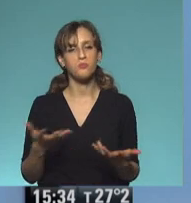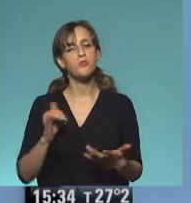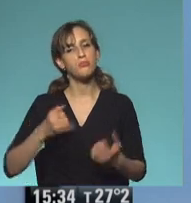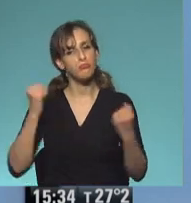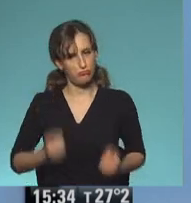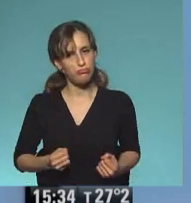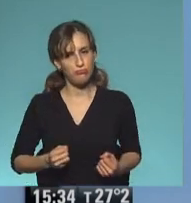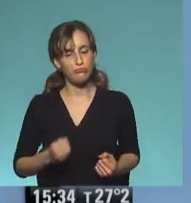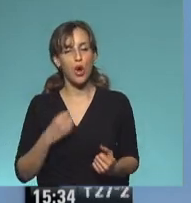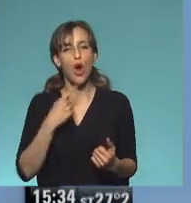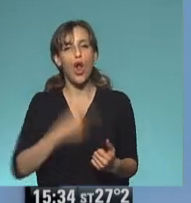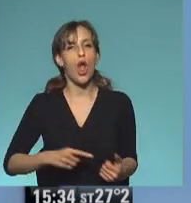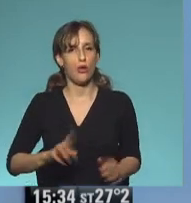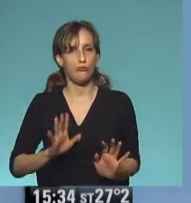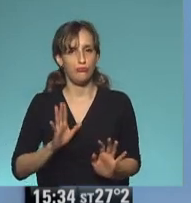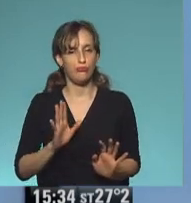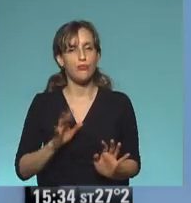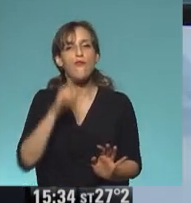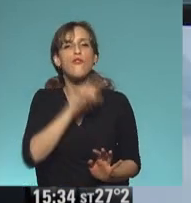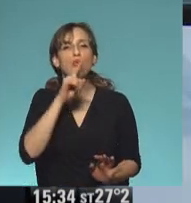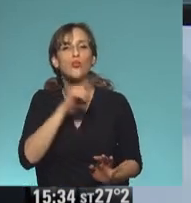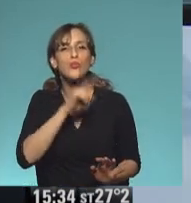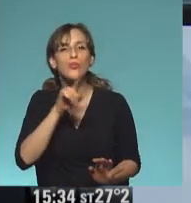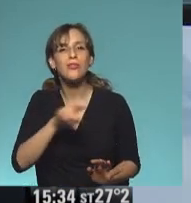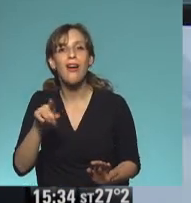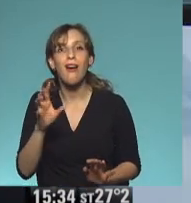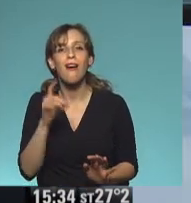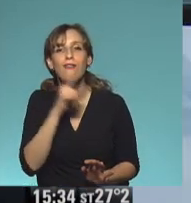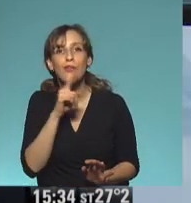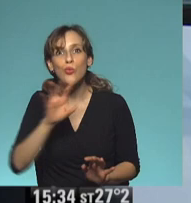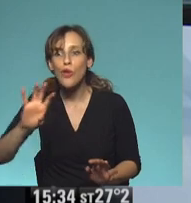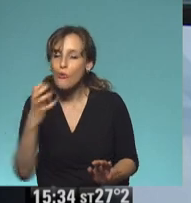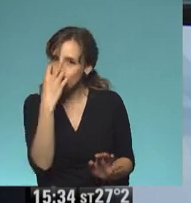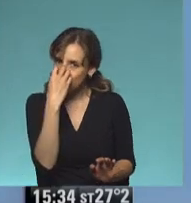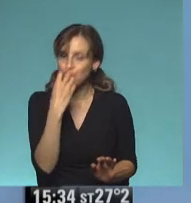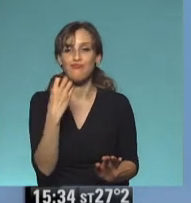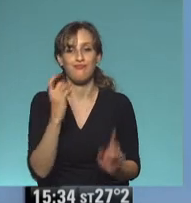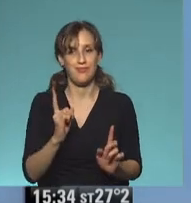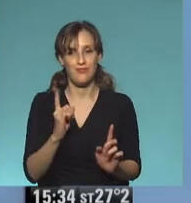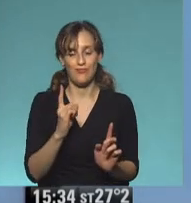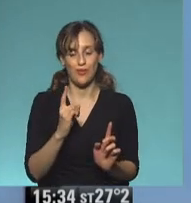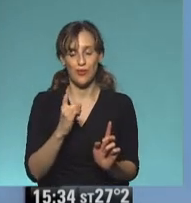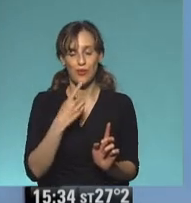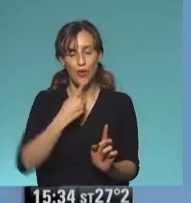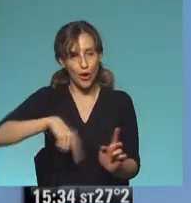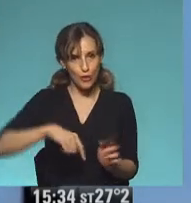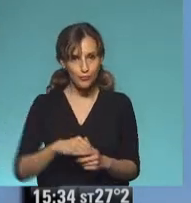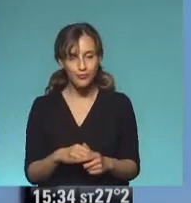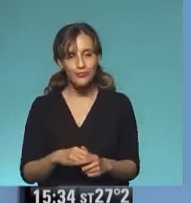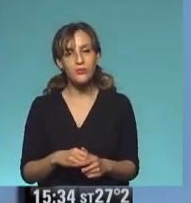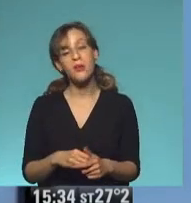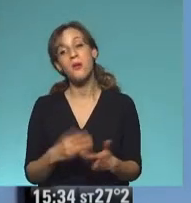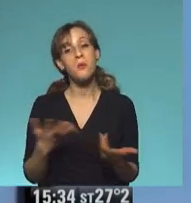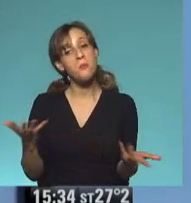pintarse. Buscó hasta que encontró una tuna que parecía una luz roja allá arriba de su tunal. ¡Uy!